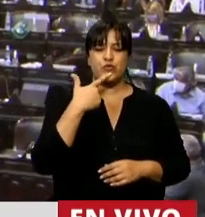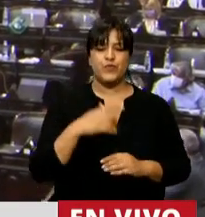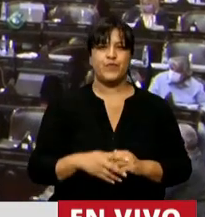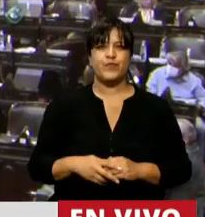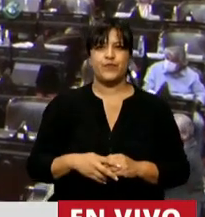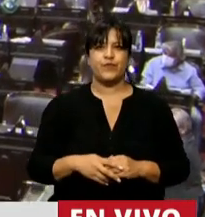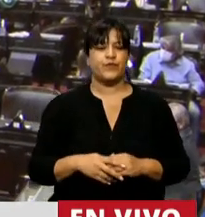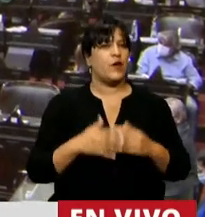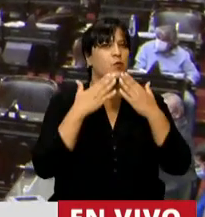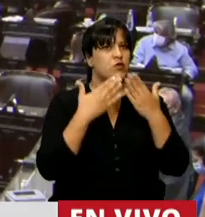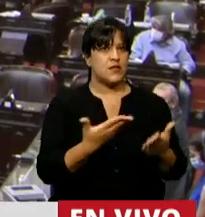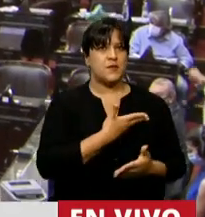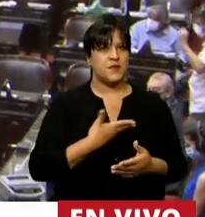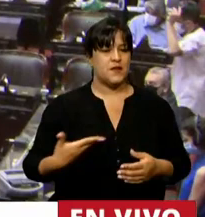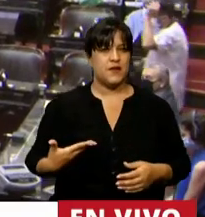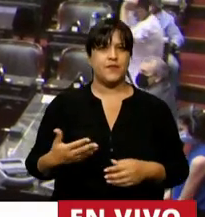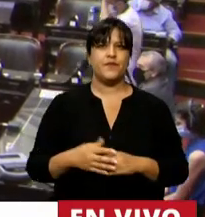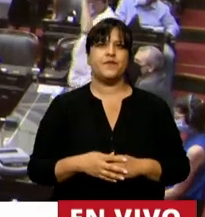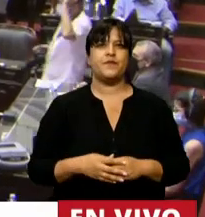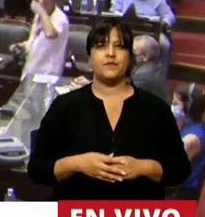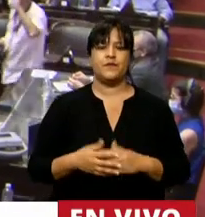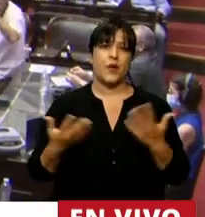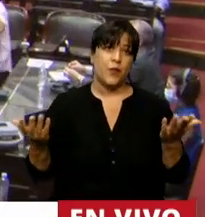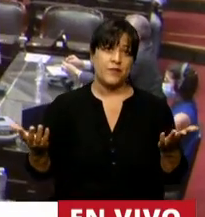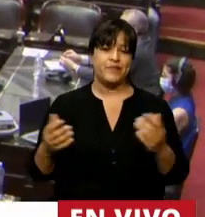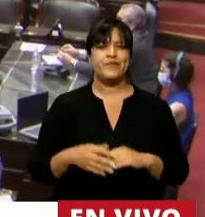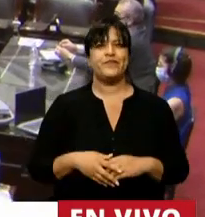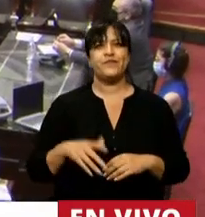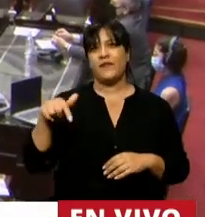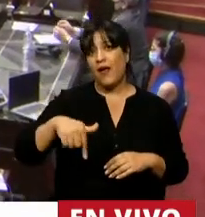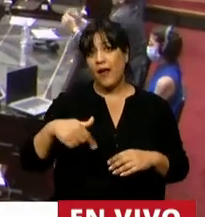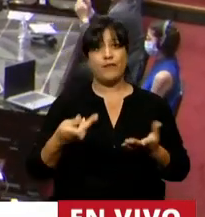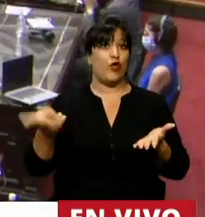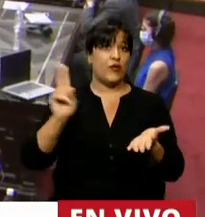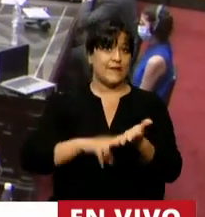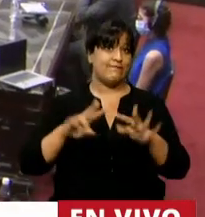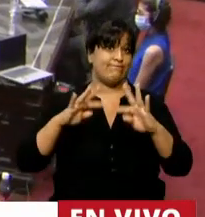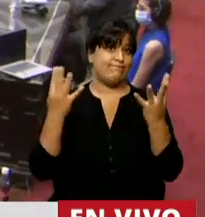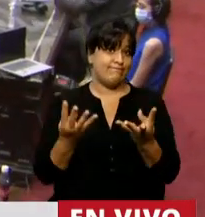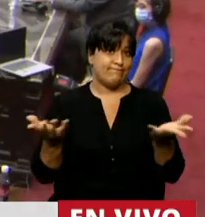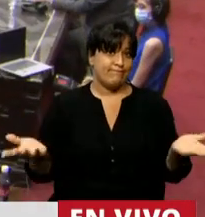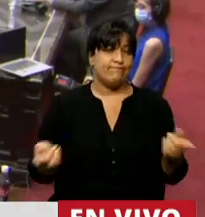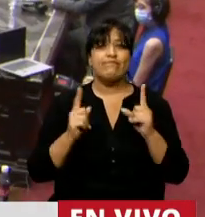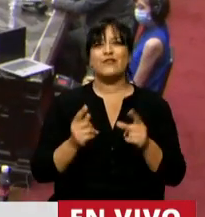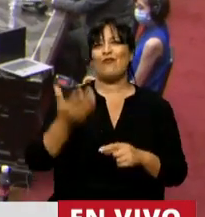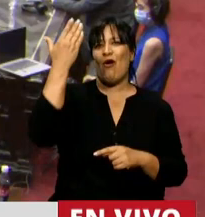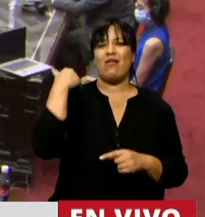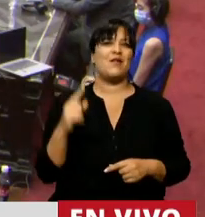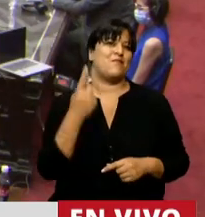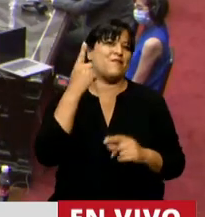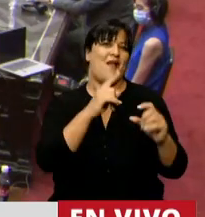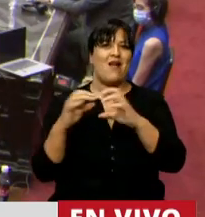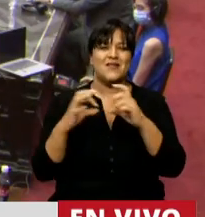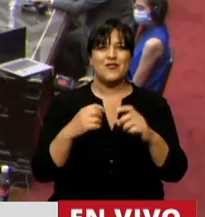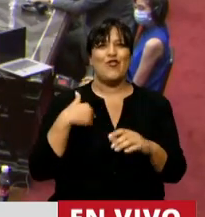Hola, muchas gracias, señor presidente. Bueno, acá estamos nuevamente, ¿no? Como en aquella primera sesión